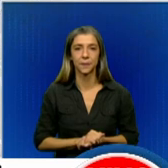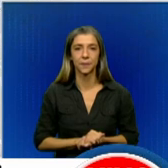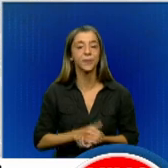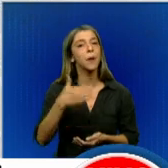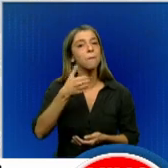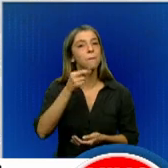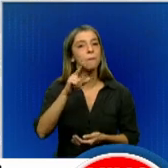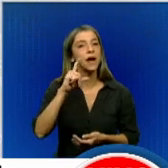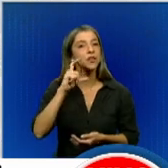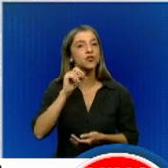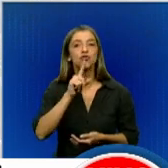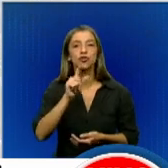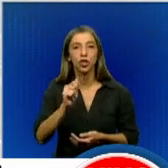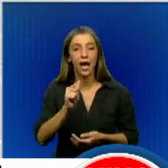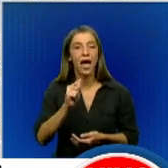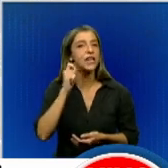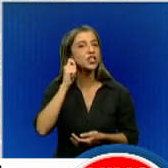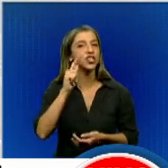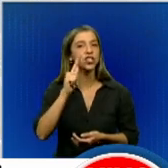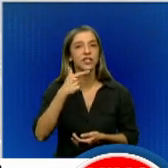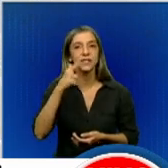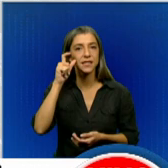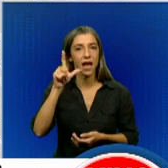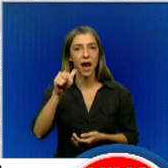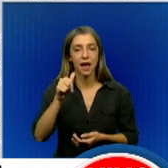marcio está si se la